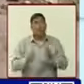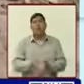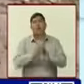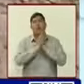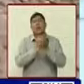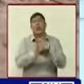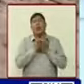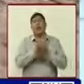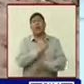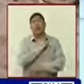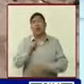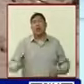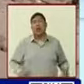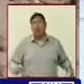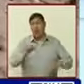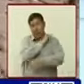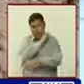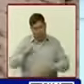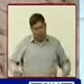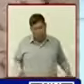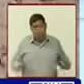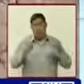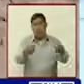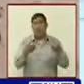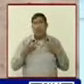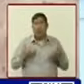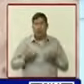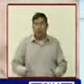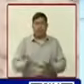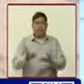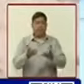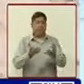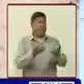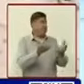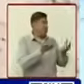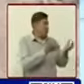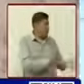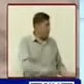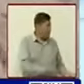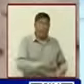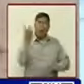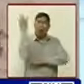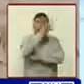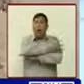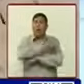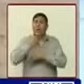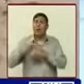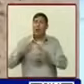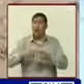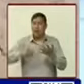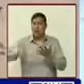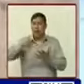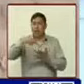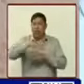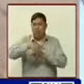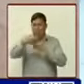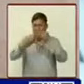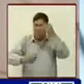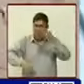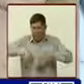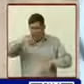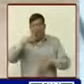las autoridades del municipio y la gobernación para que les doten de maquinaria pesada. Ya son 4 días que varias familias viven en medio del